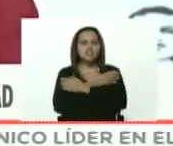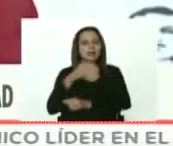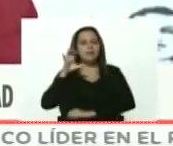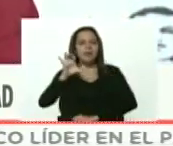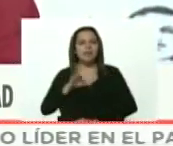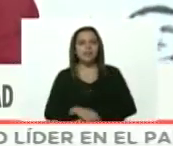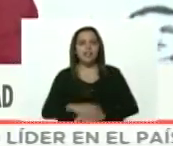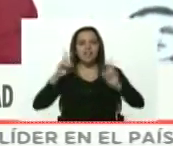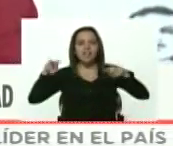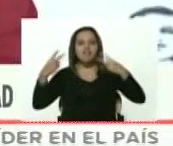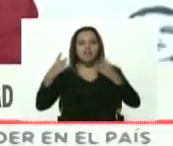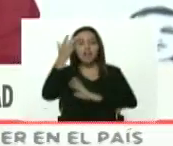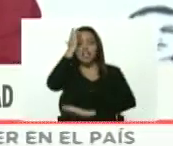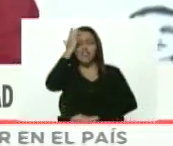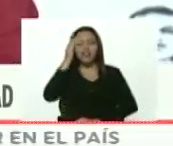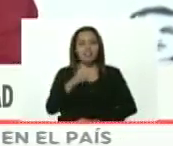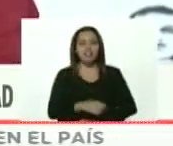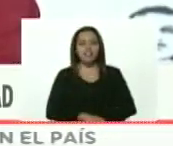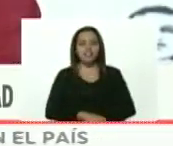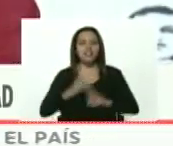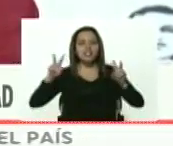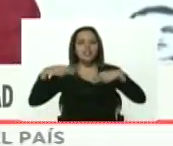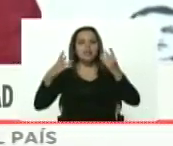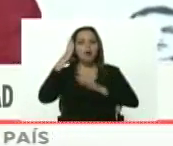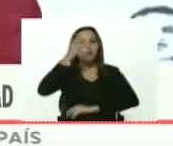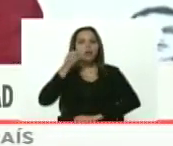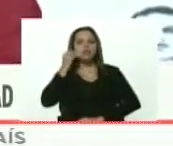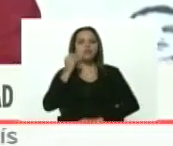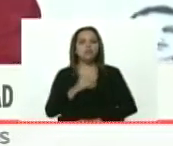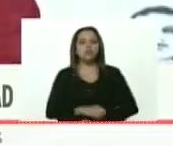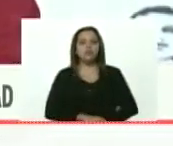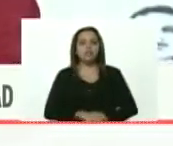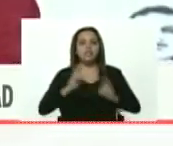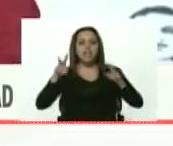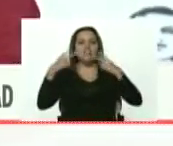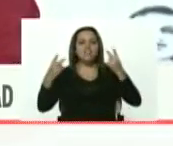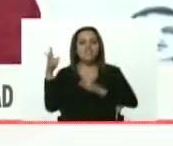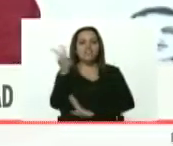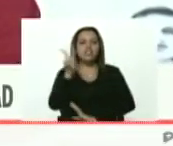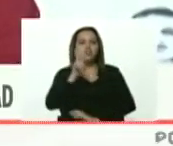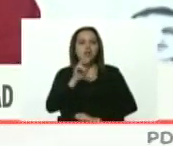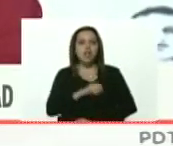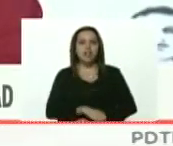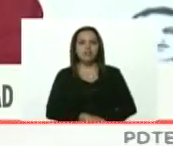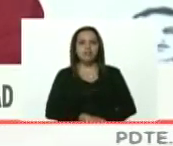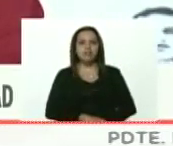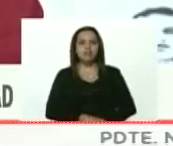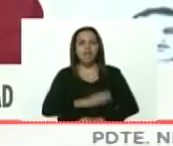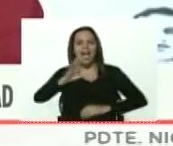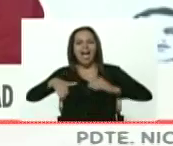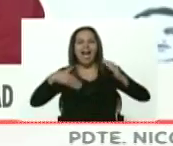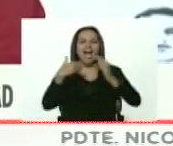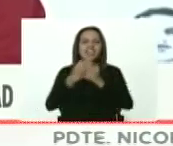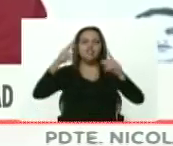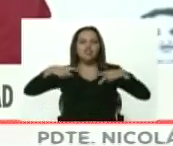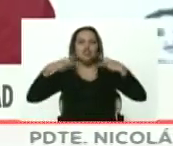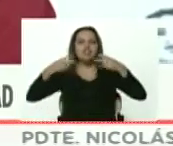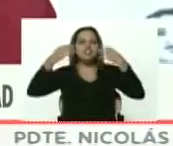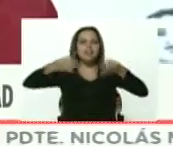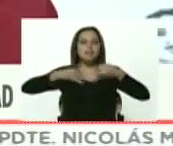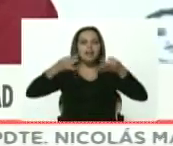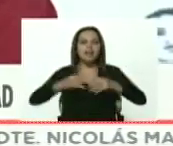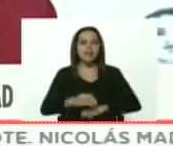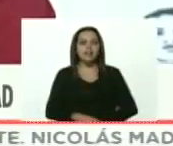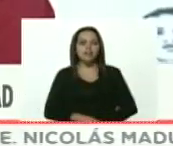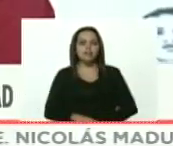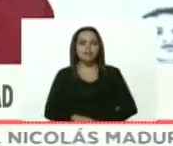¡Que vivan los carnavales! ¡Que viva la juventud! ¡Que viva Venezuela! ¡Hasta la victoria